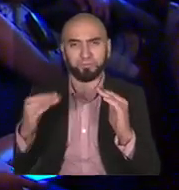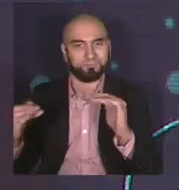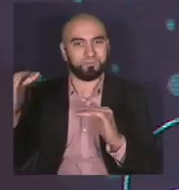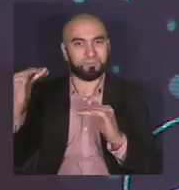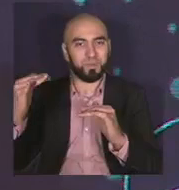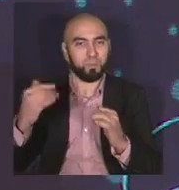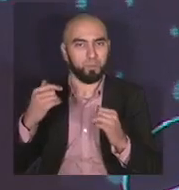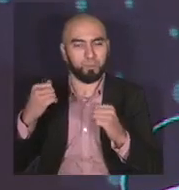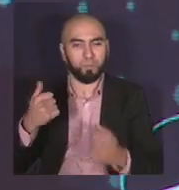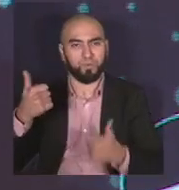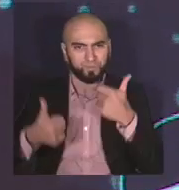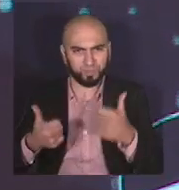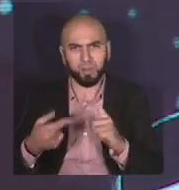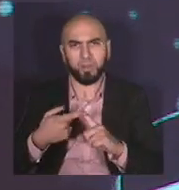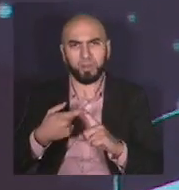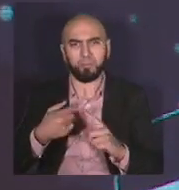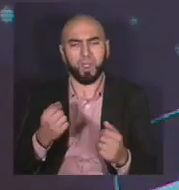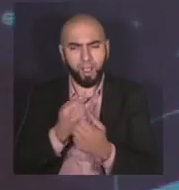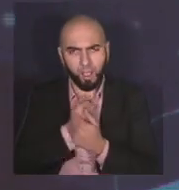amor, pero cuando lo hacemos,